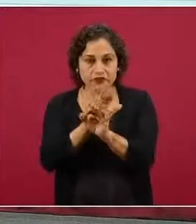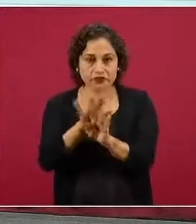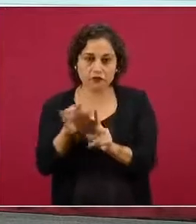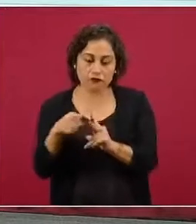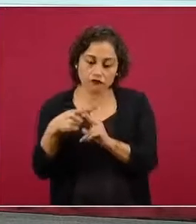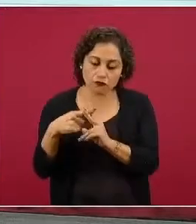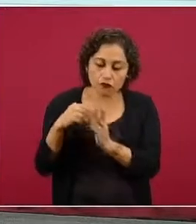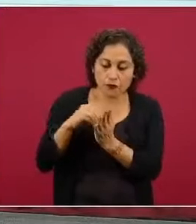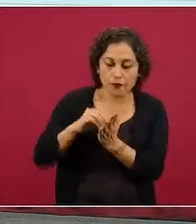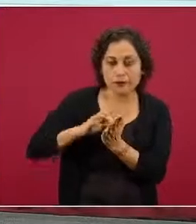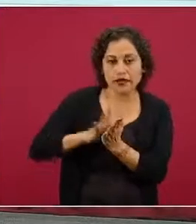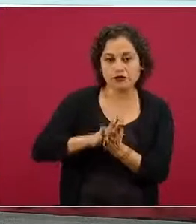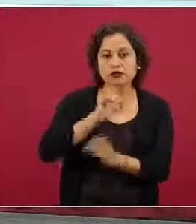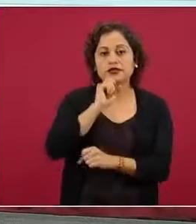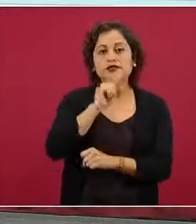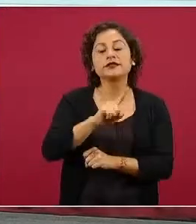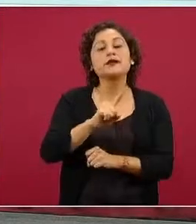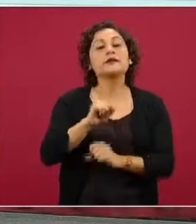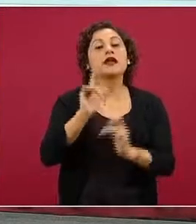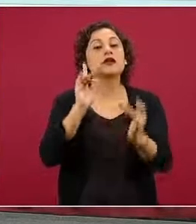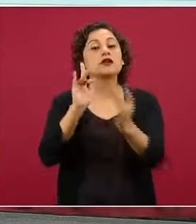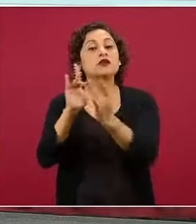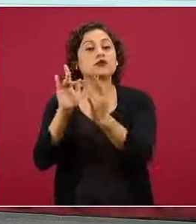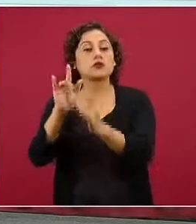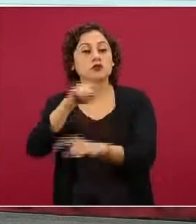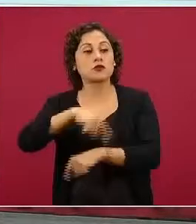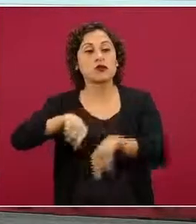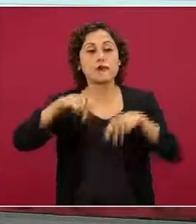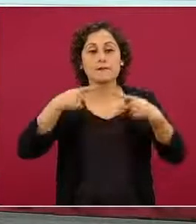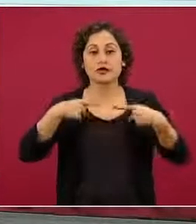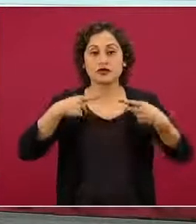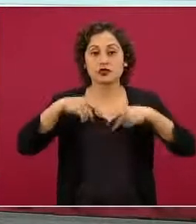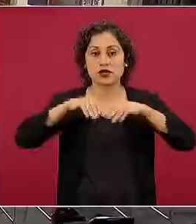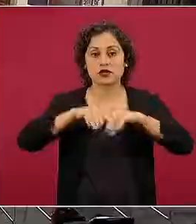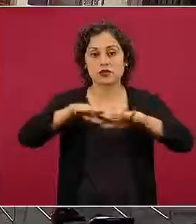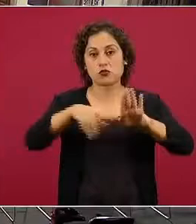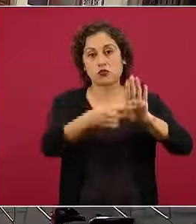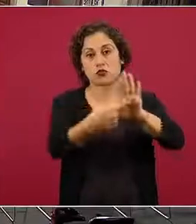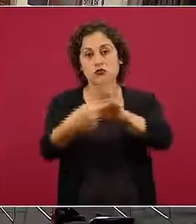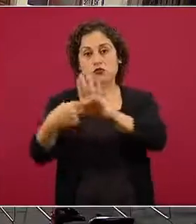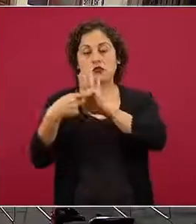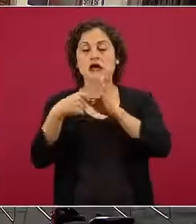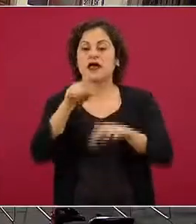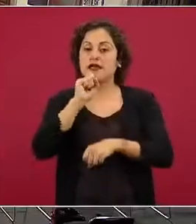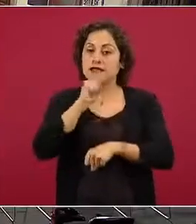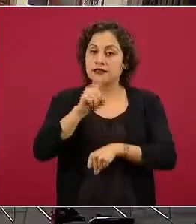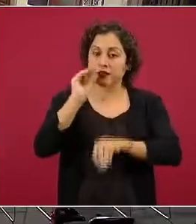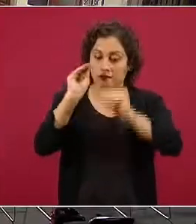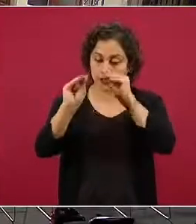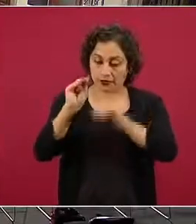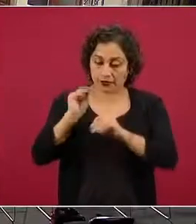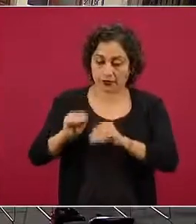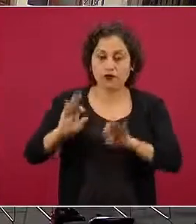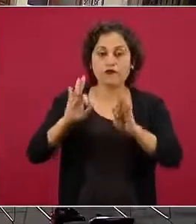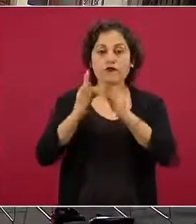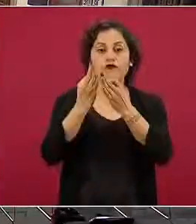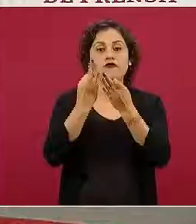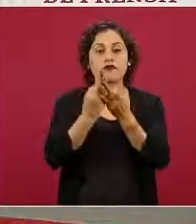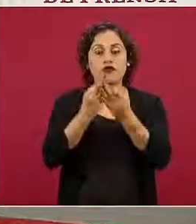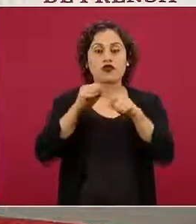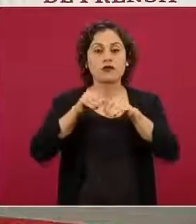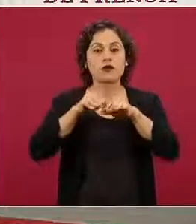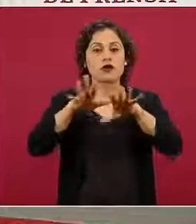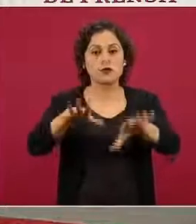la comunicación con el público y el diseño de la estrategia de comunicación